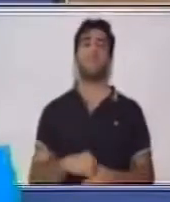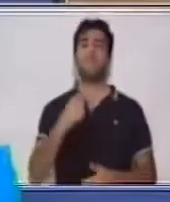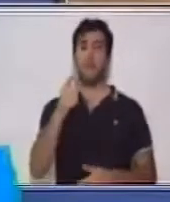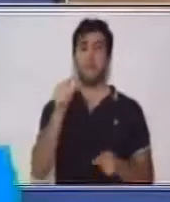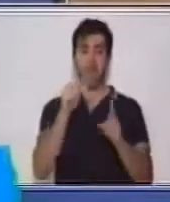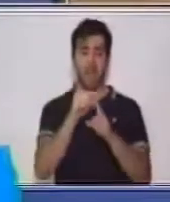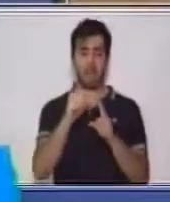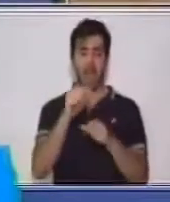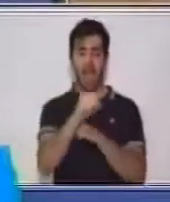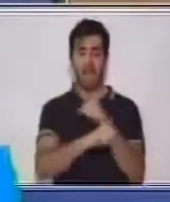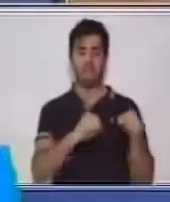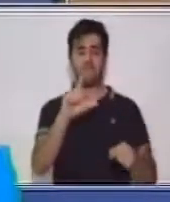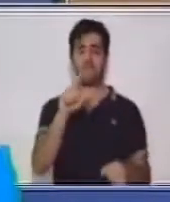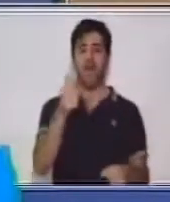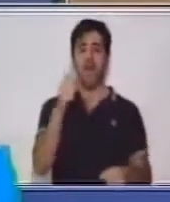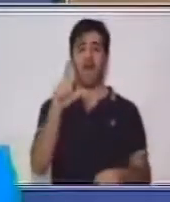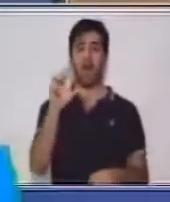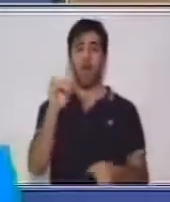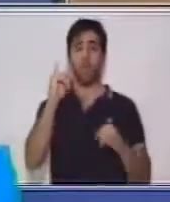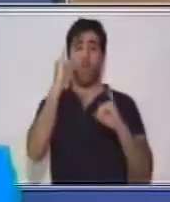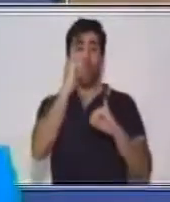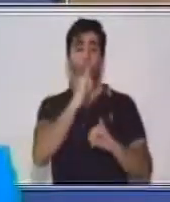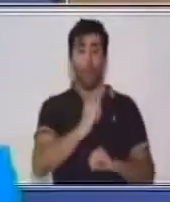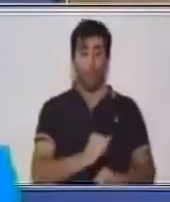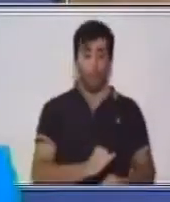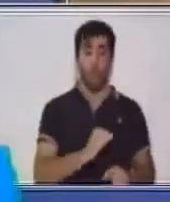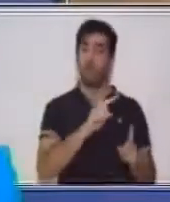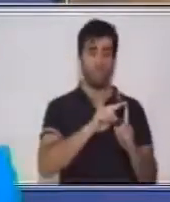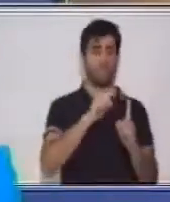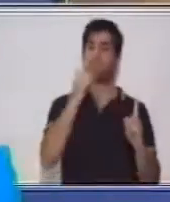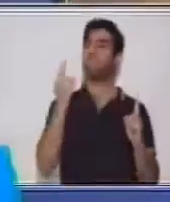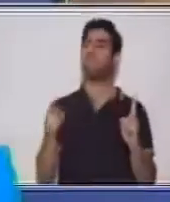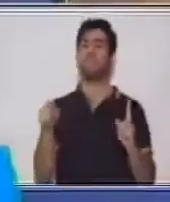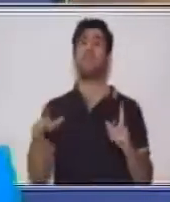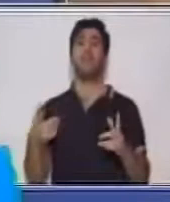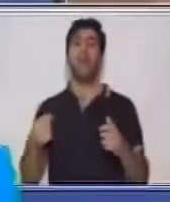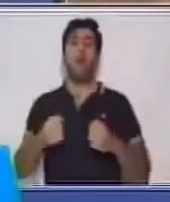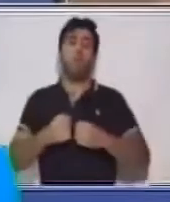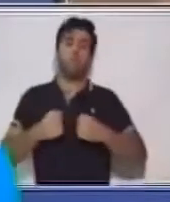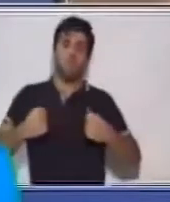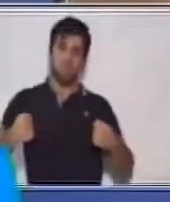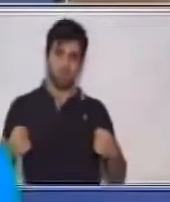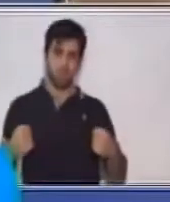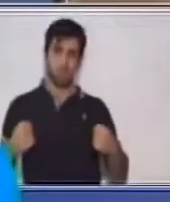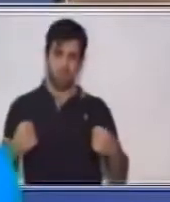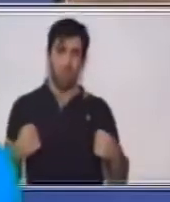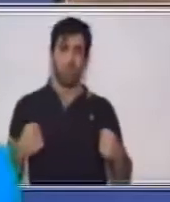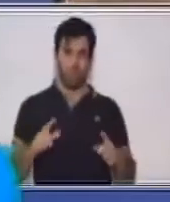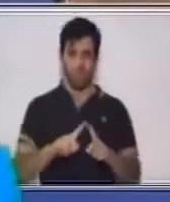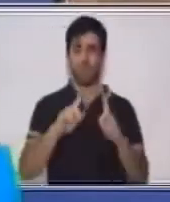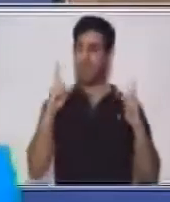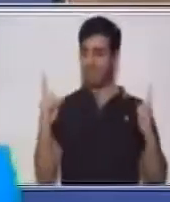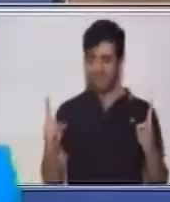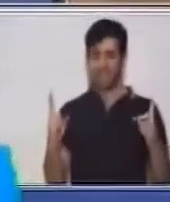flaco? Sí, lo contrario de flaco es gordo. Muy bien.